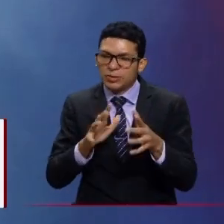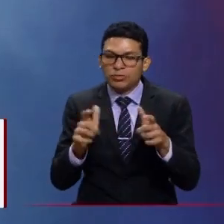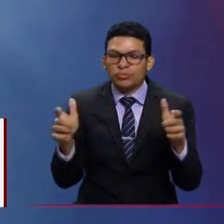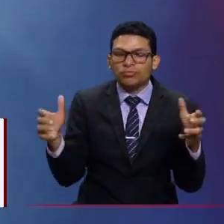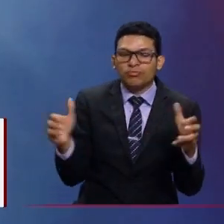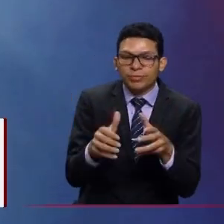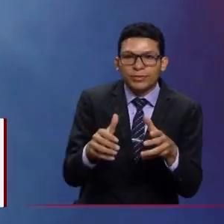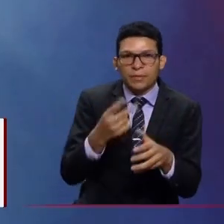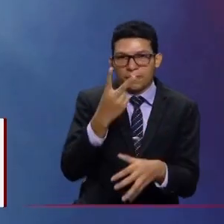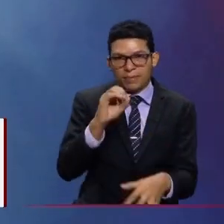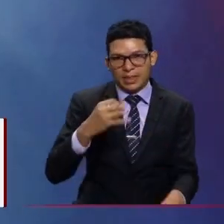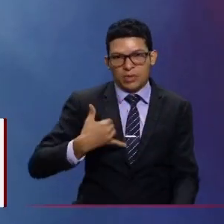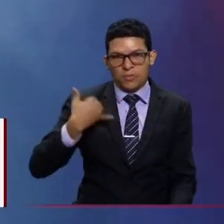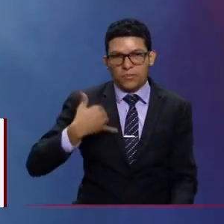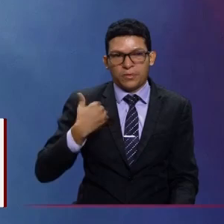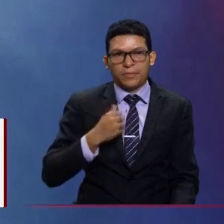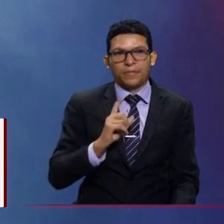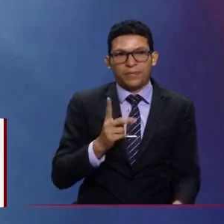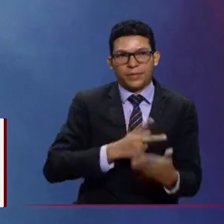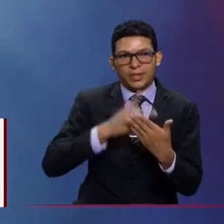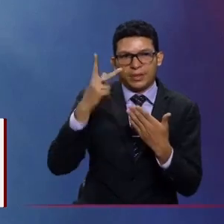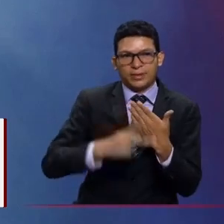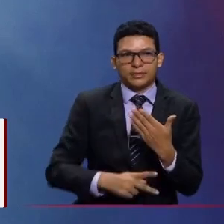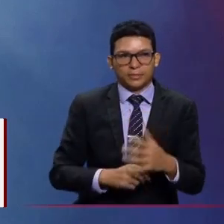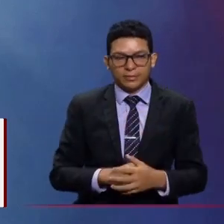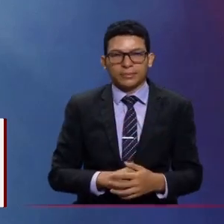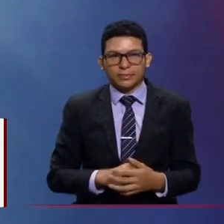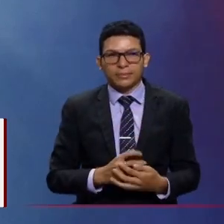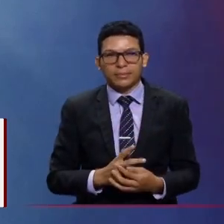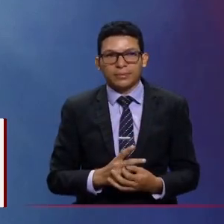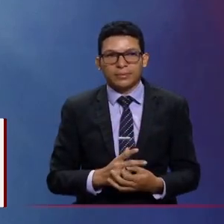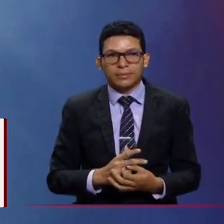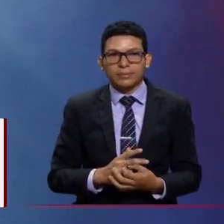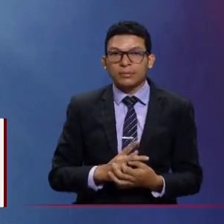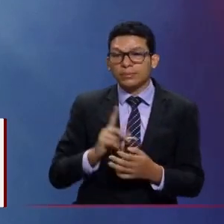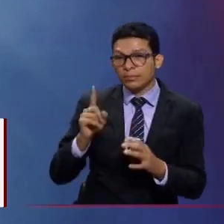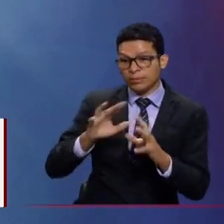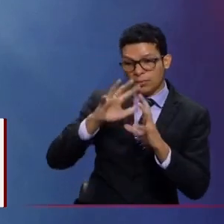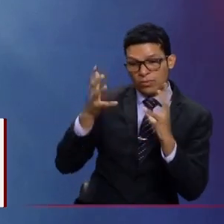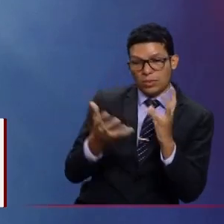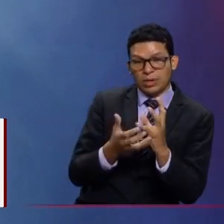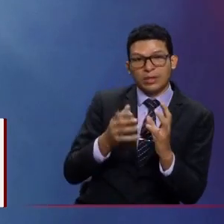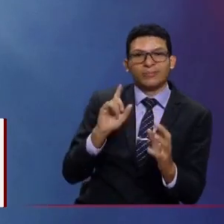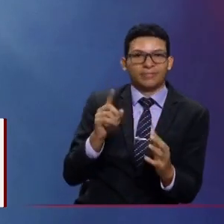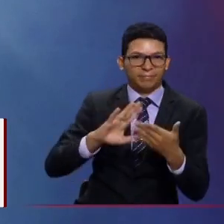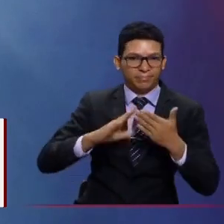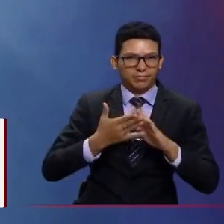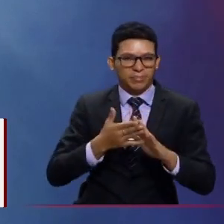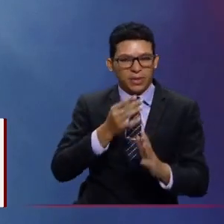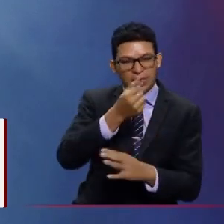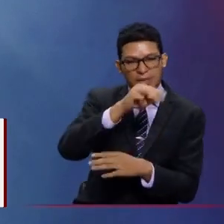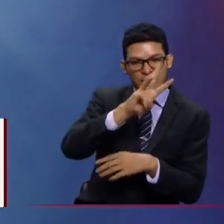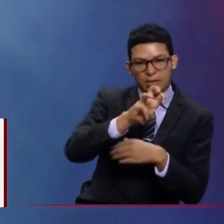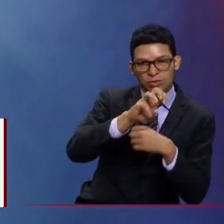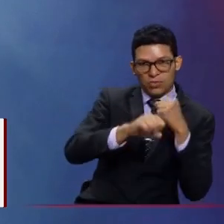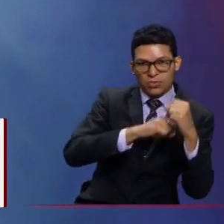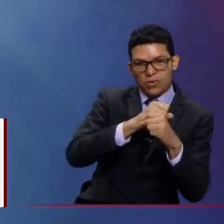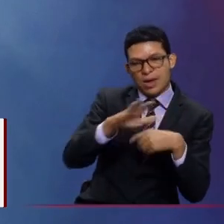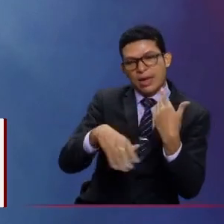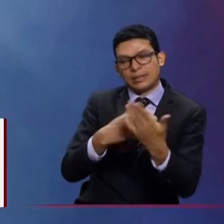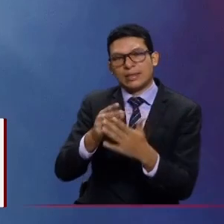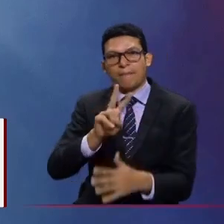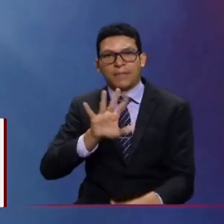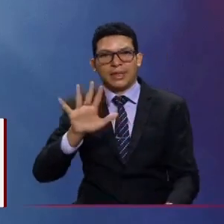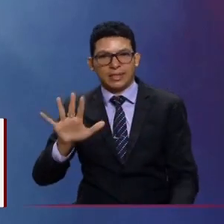unos 20 jóvenes que estamos dentro del proyecto. Global Shapers es una comunidad de jóvenes entre 18 a 25